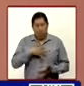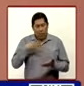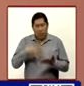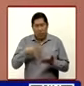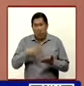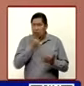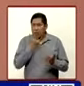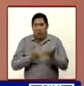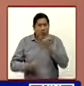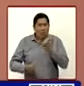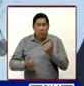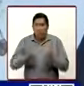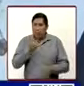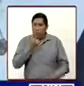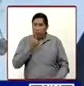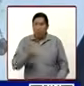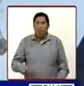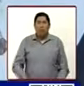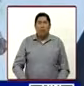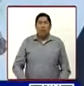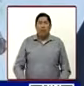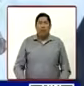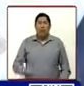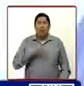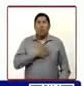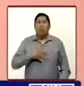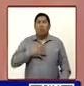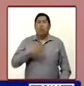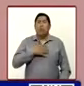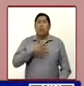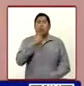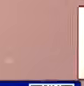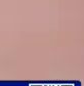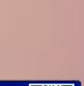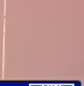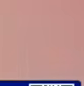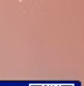estudiando. Quiero volver a ver a mi hija.